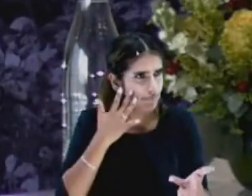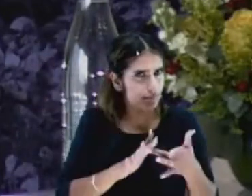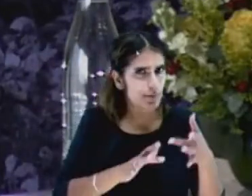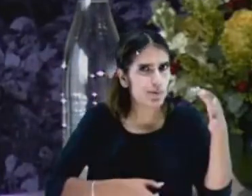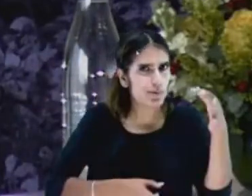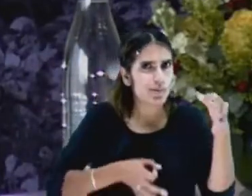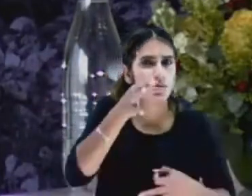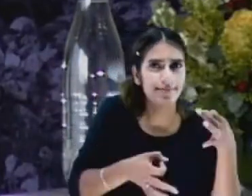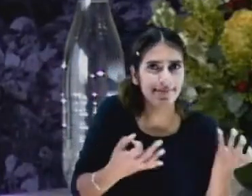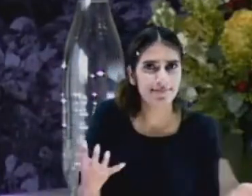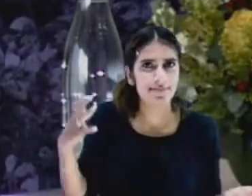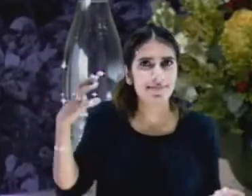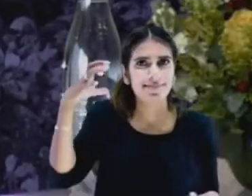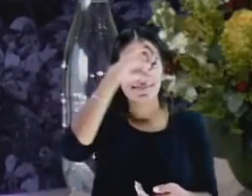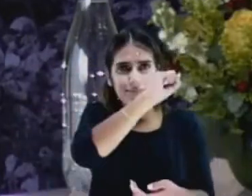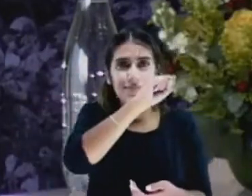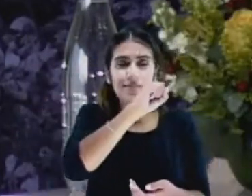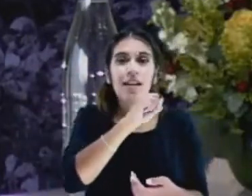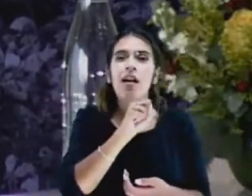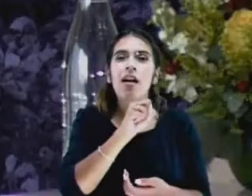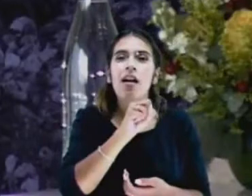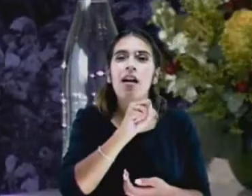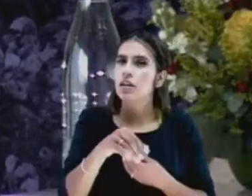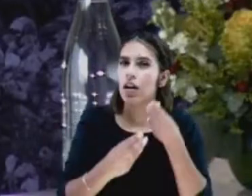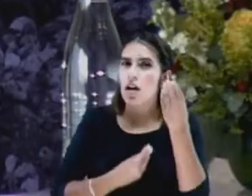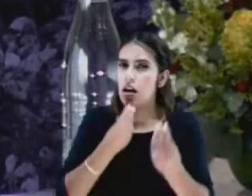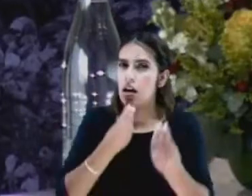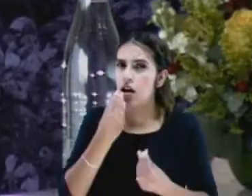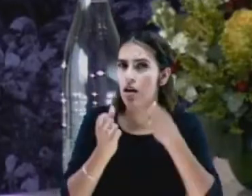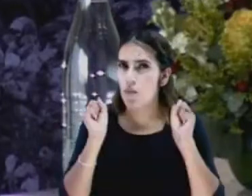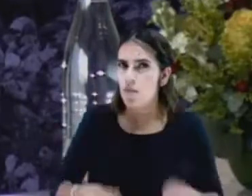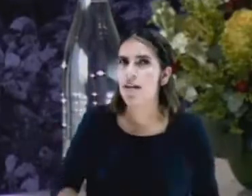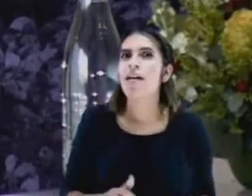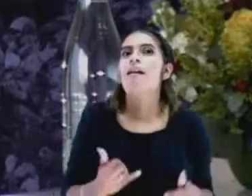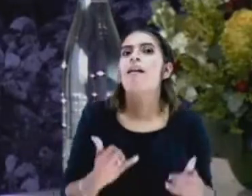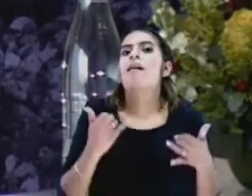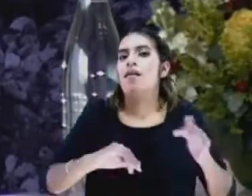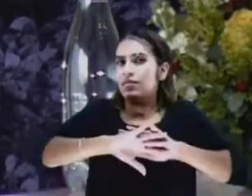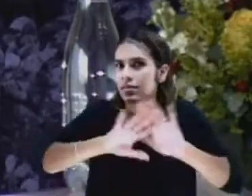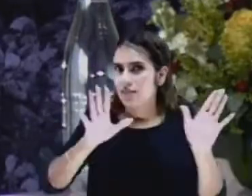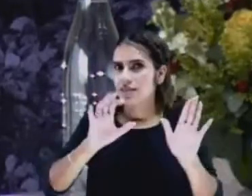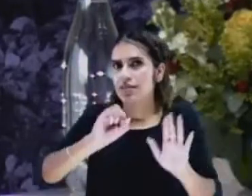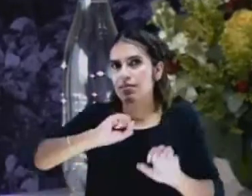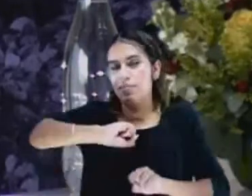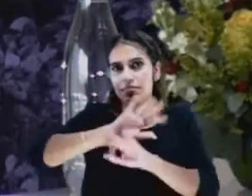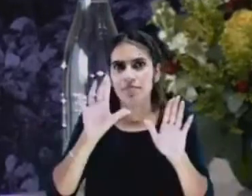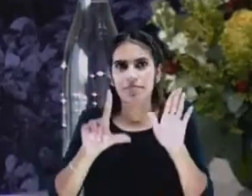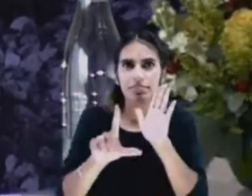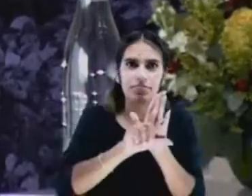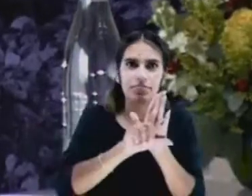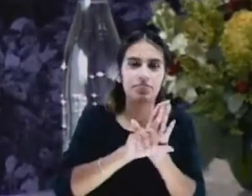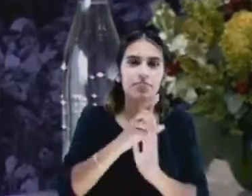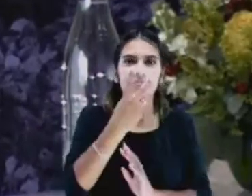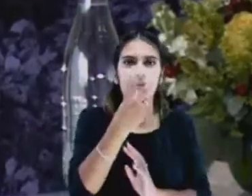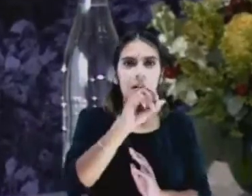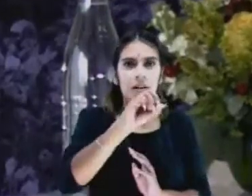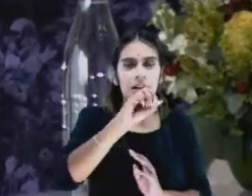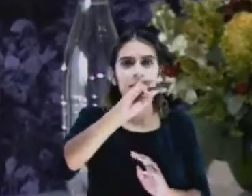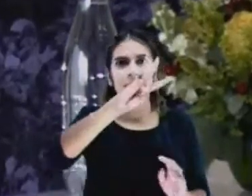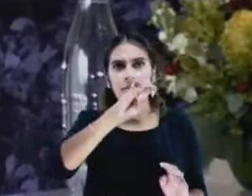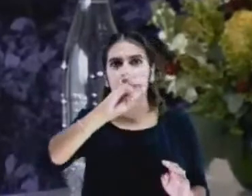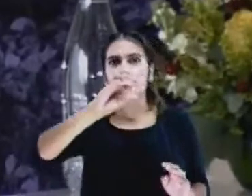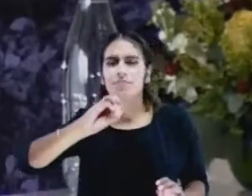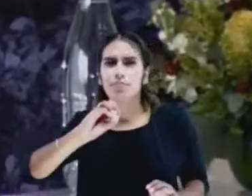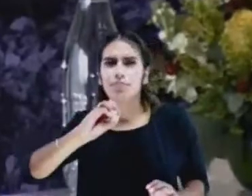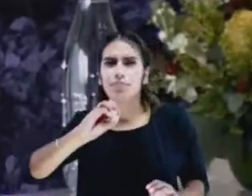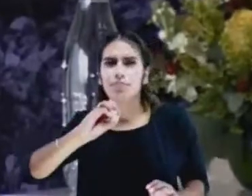analizar supuestos fácticos yo creo que sí y quedo mucho más claro ahora con la ley 20 80 porque la sala ya oficialmente